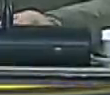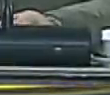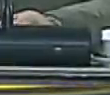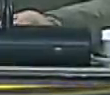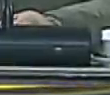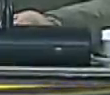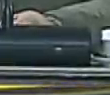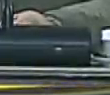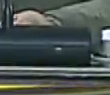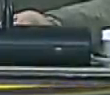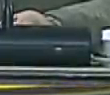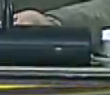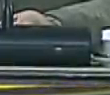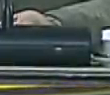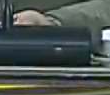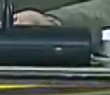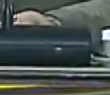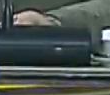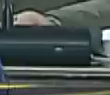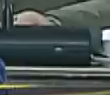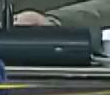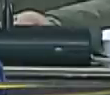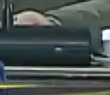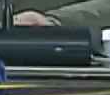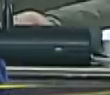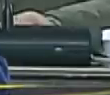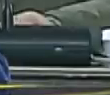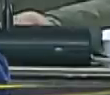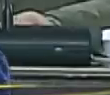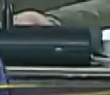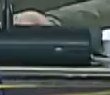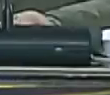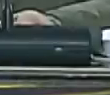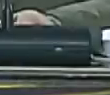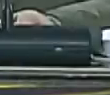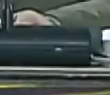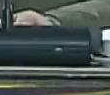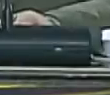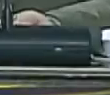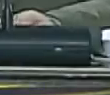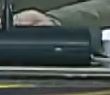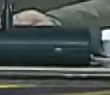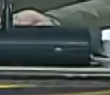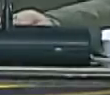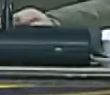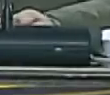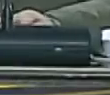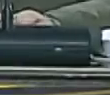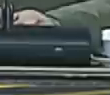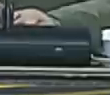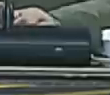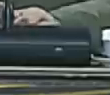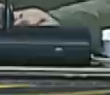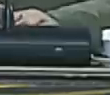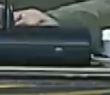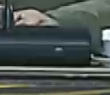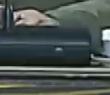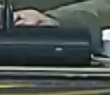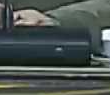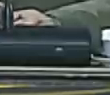gobernación del Estado. Pero decían que nunca recibían recursos y los túneles están en la situación más